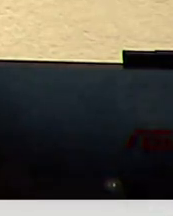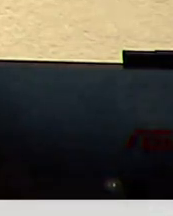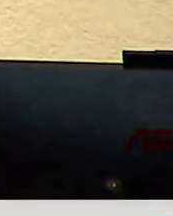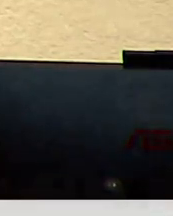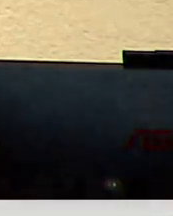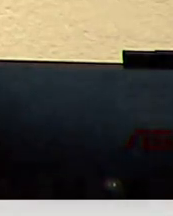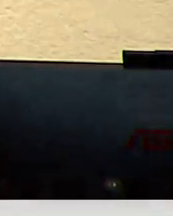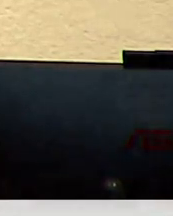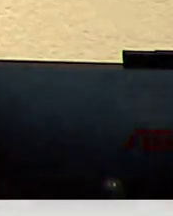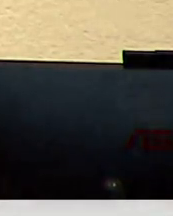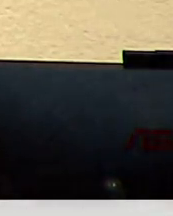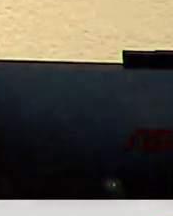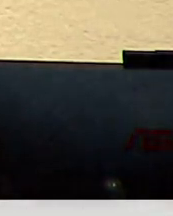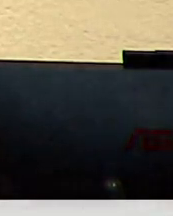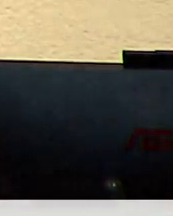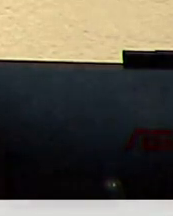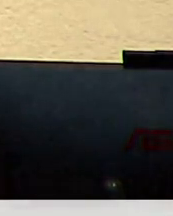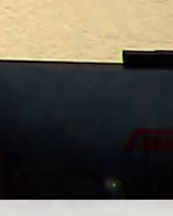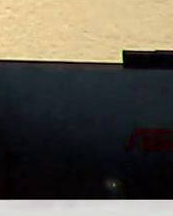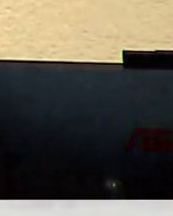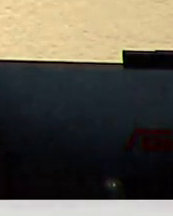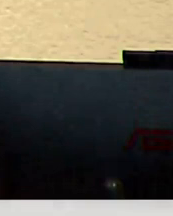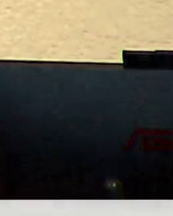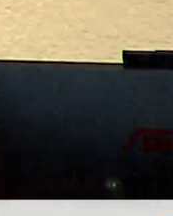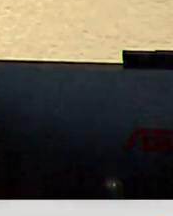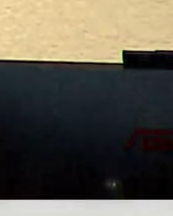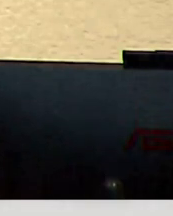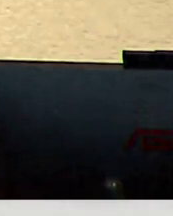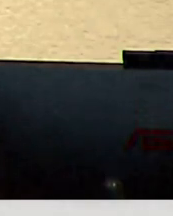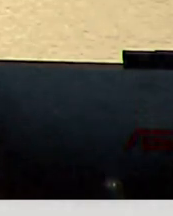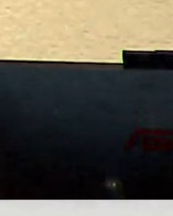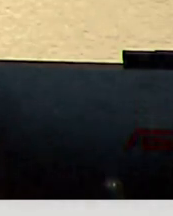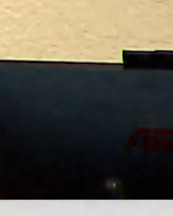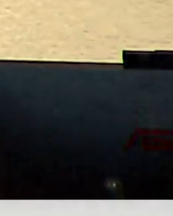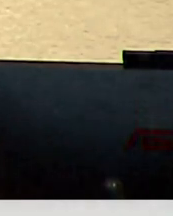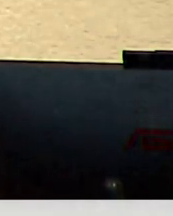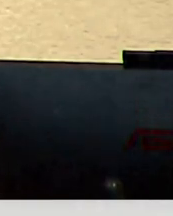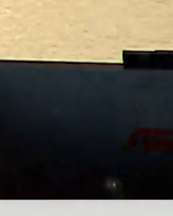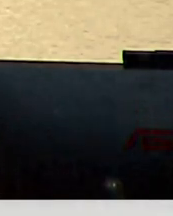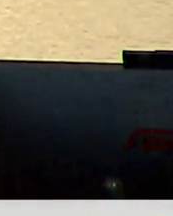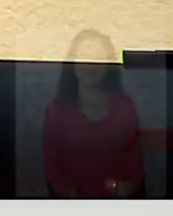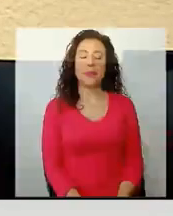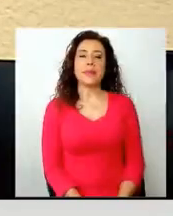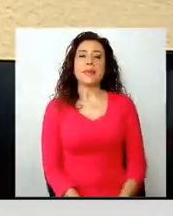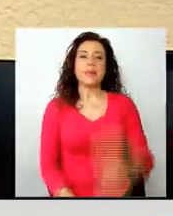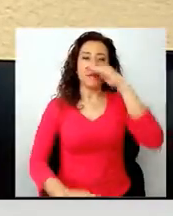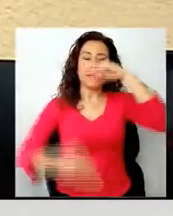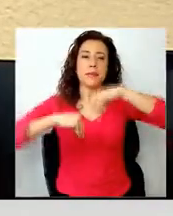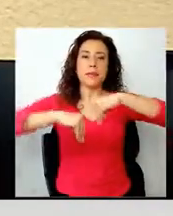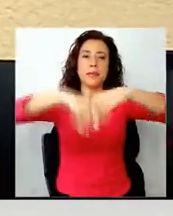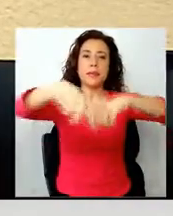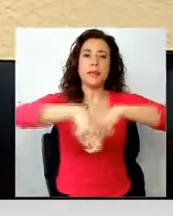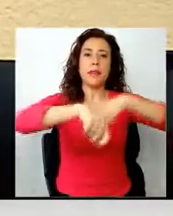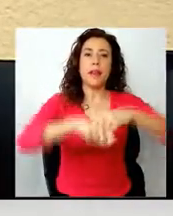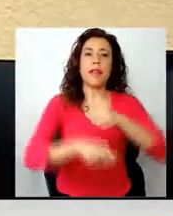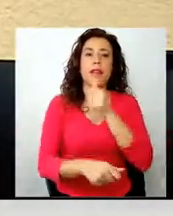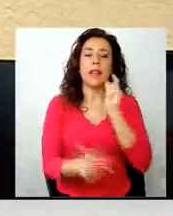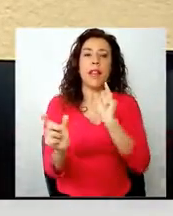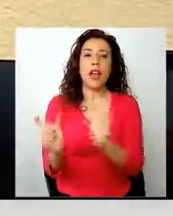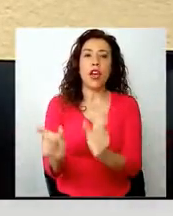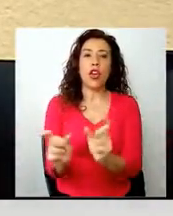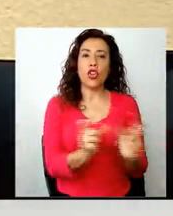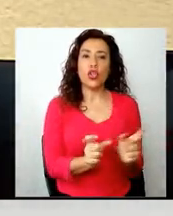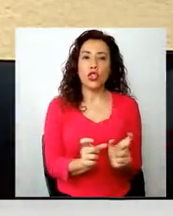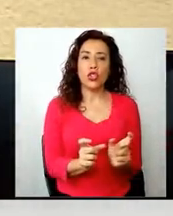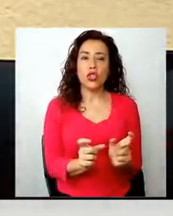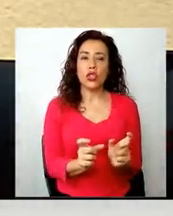hace mucho tiempo y el talón de Aquiles que tiene hoy la agricultura Es la falta de fiscalización en la región